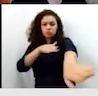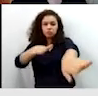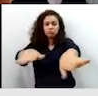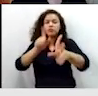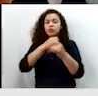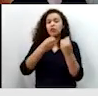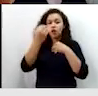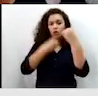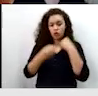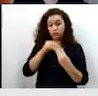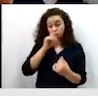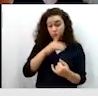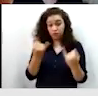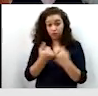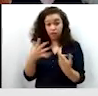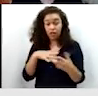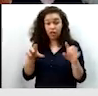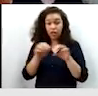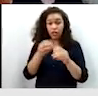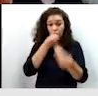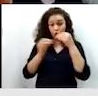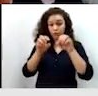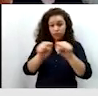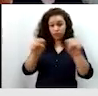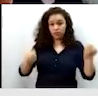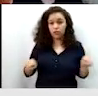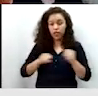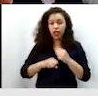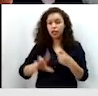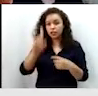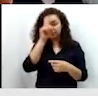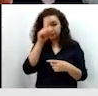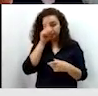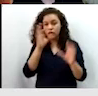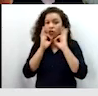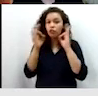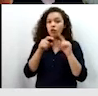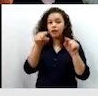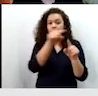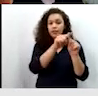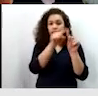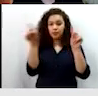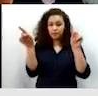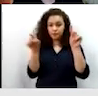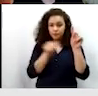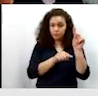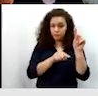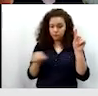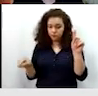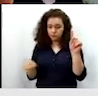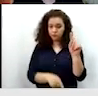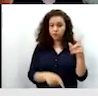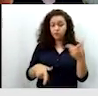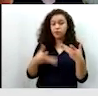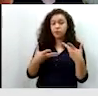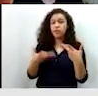comer, inclusive si llegan a tener comedores, lo recomendable es acomodar las mesas en forma de zigzag, evitar la